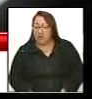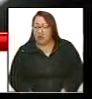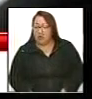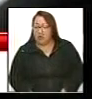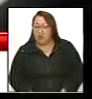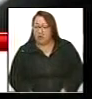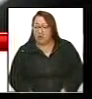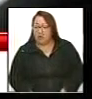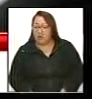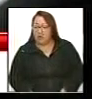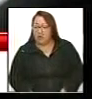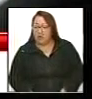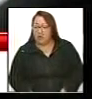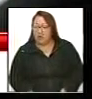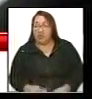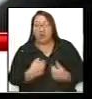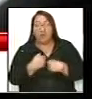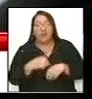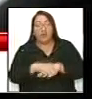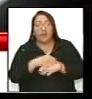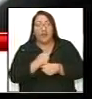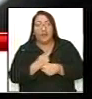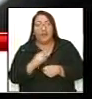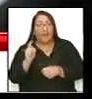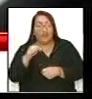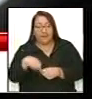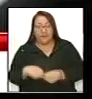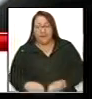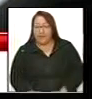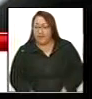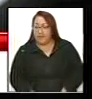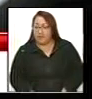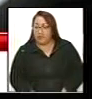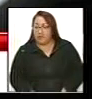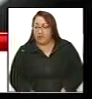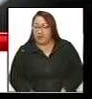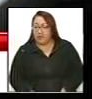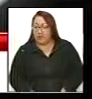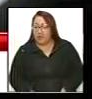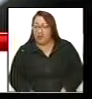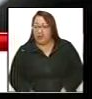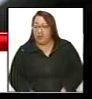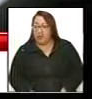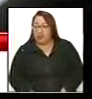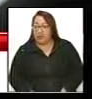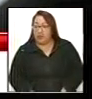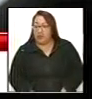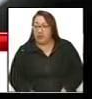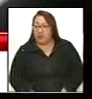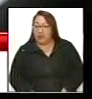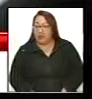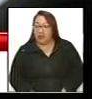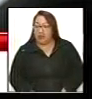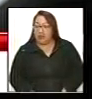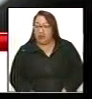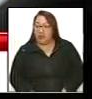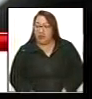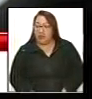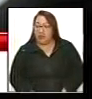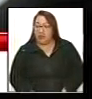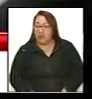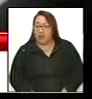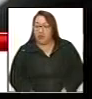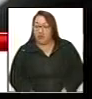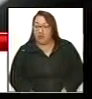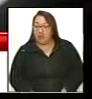de las potestades que tiene una sociedad de gestión que no está aquí presente, para poder nosotros sustentar el por qué se